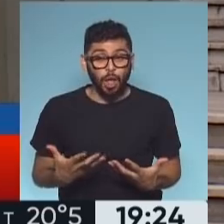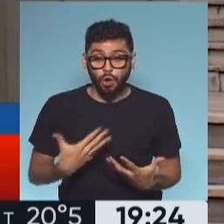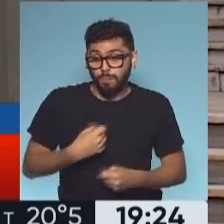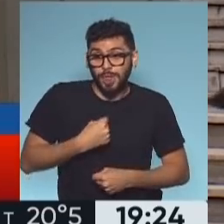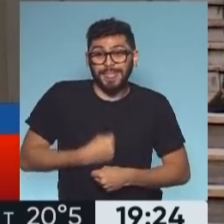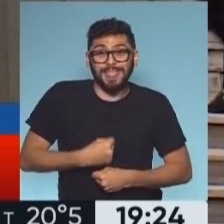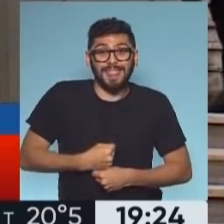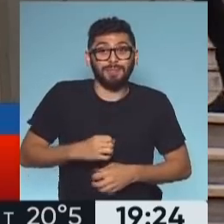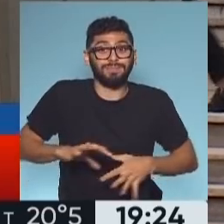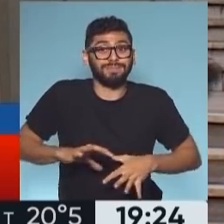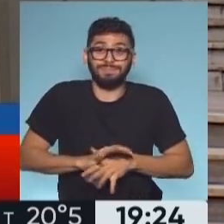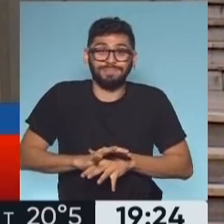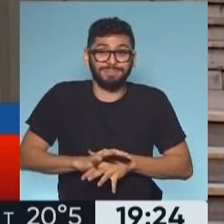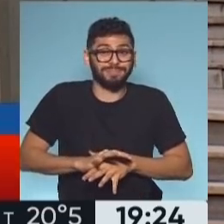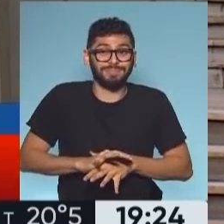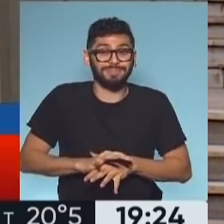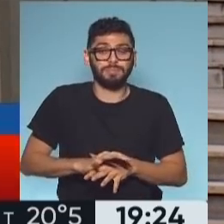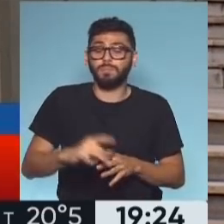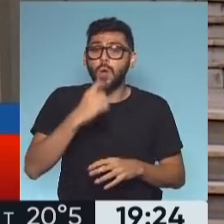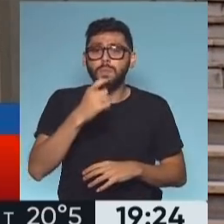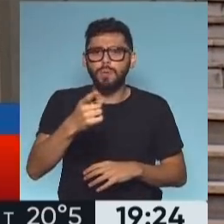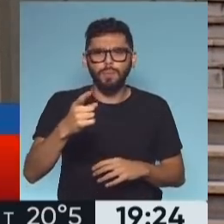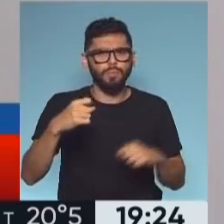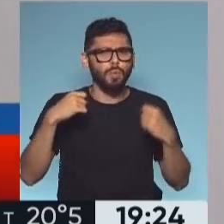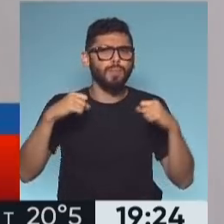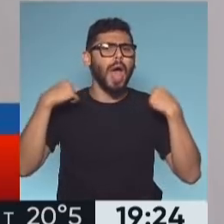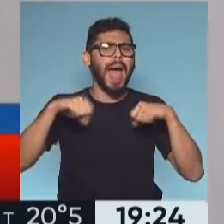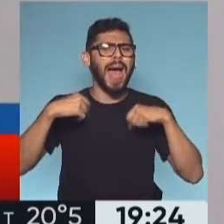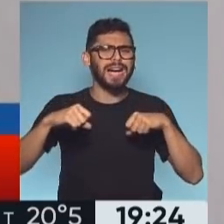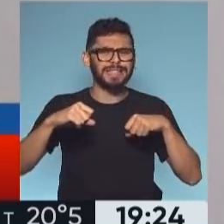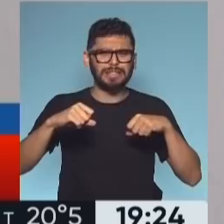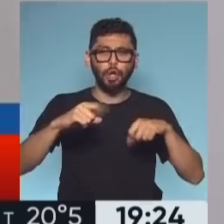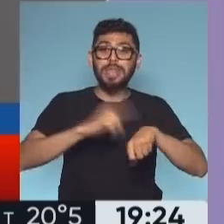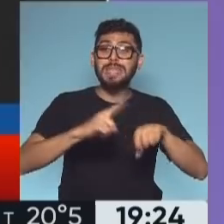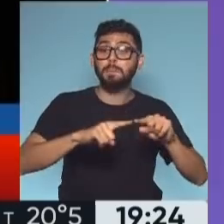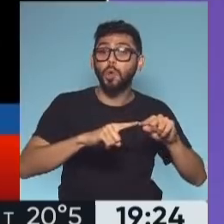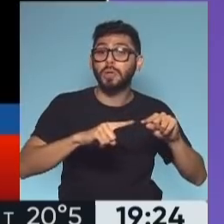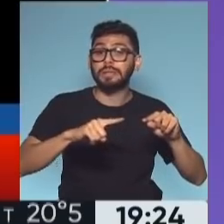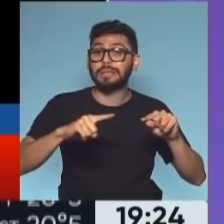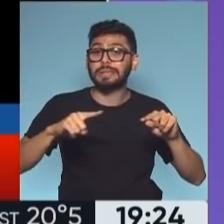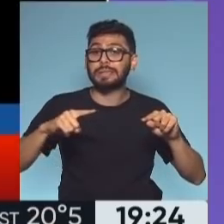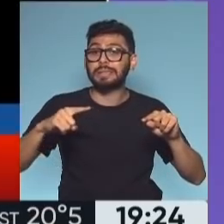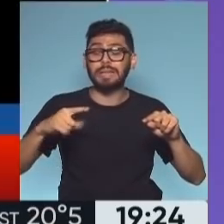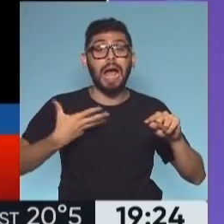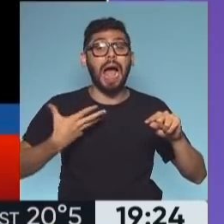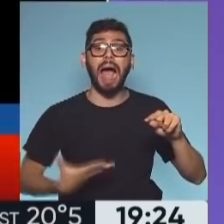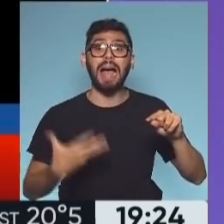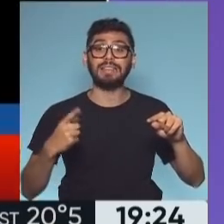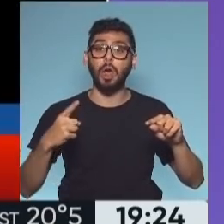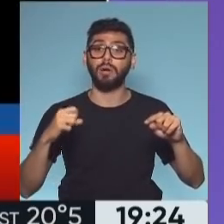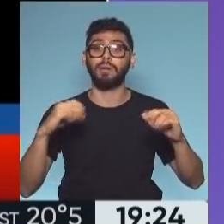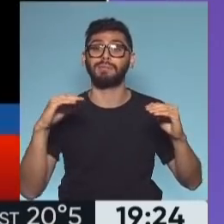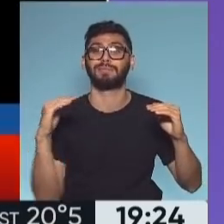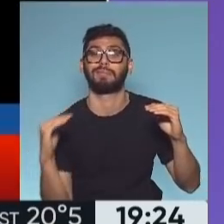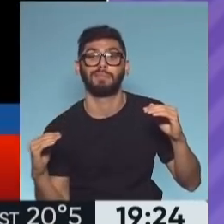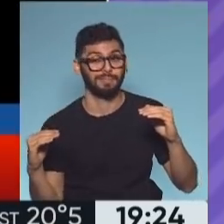durante el ejercicio. Si usted hace un ejercicio intenso, sostenido el tiempo, llega un momento en que se fatiga y ya no puede mantener